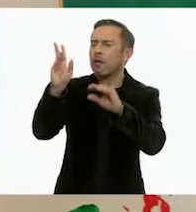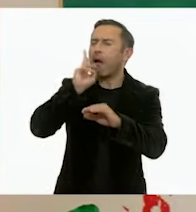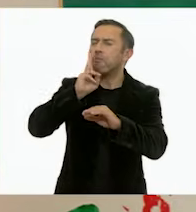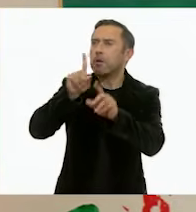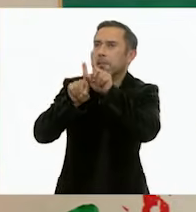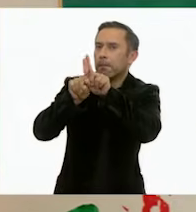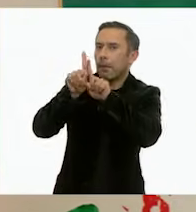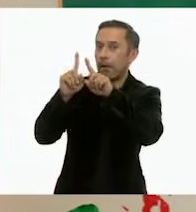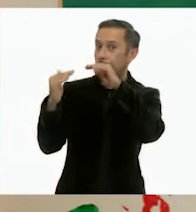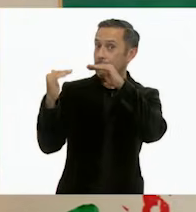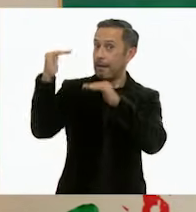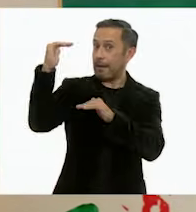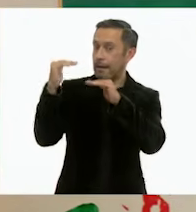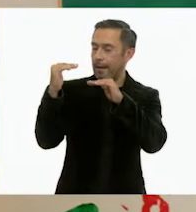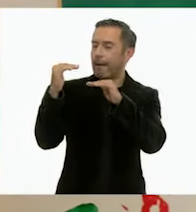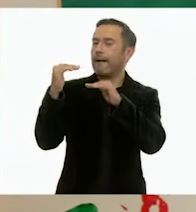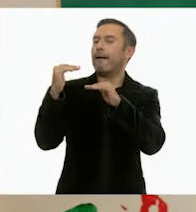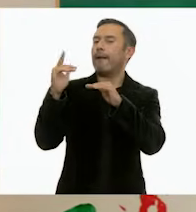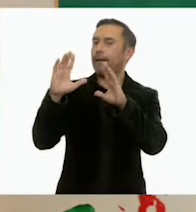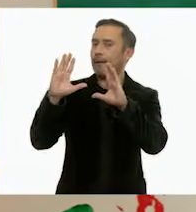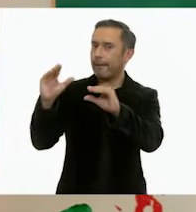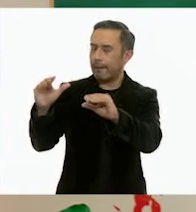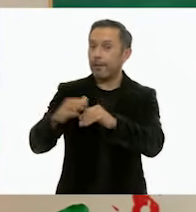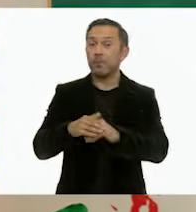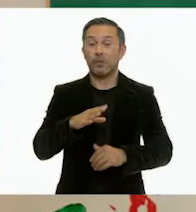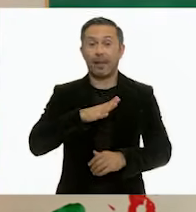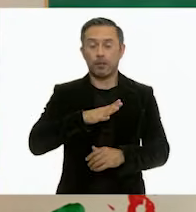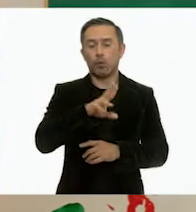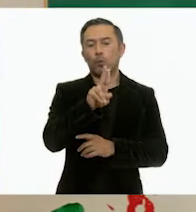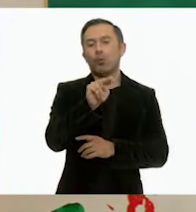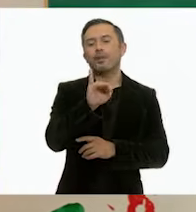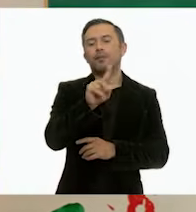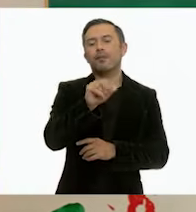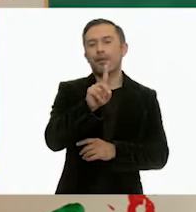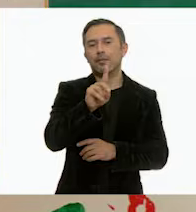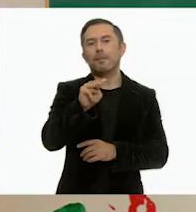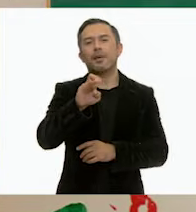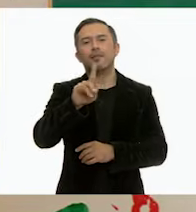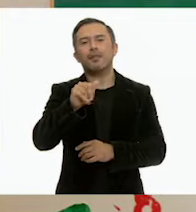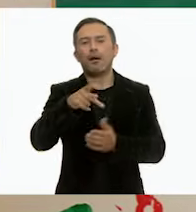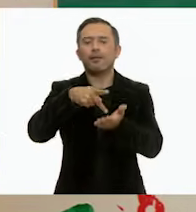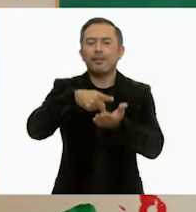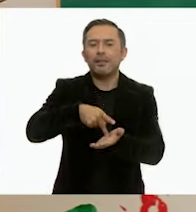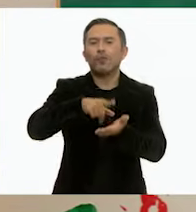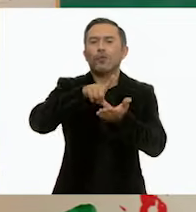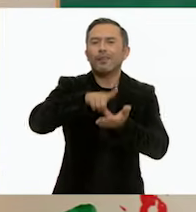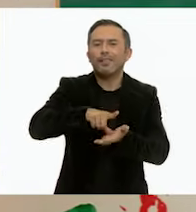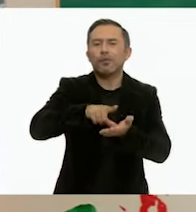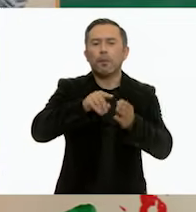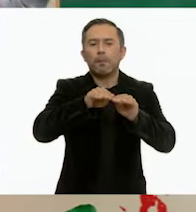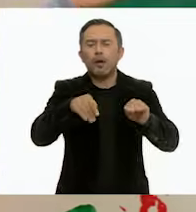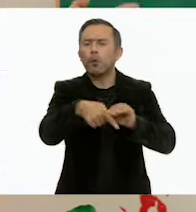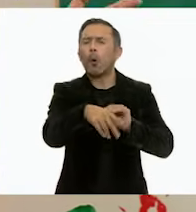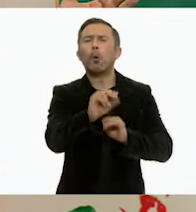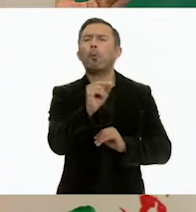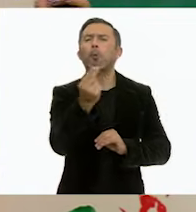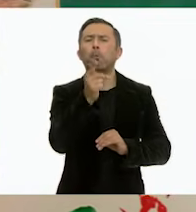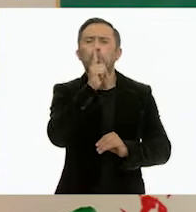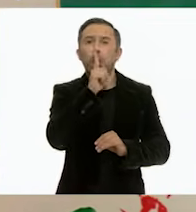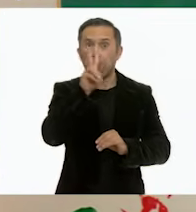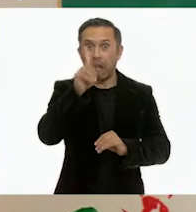les enseñes que hay unidades de medida no convencionales y que no necesitamos tener un metro o una cinta de